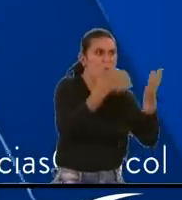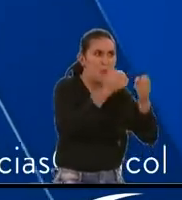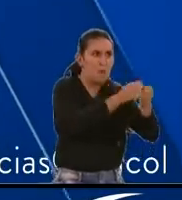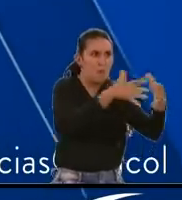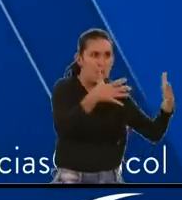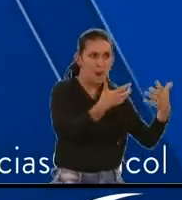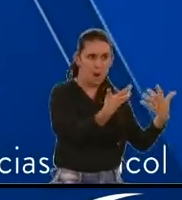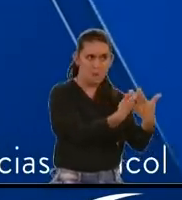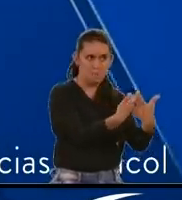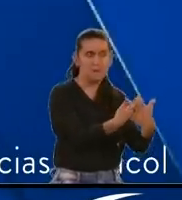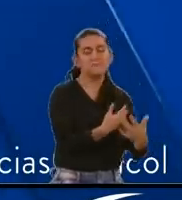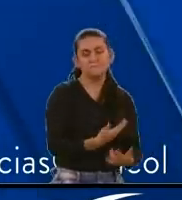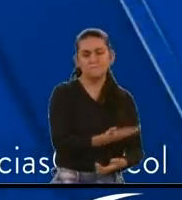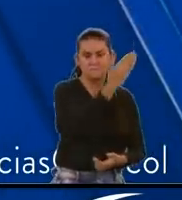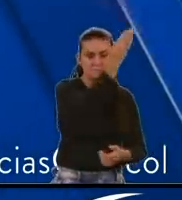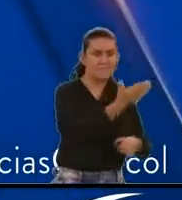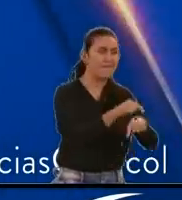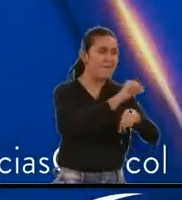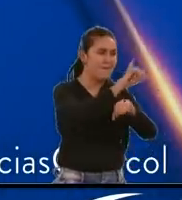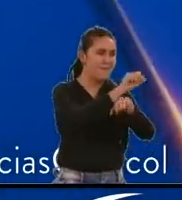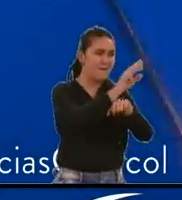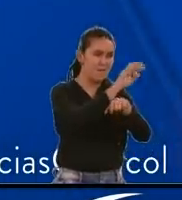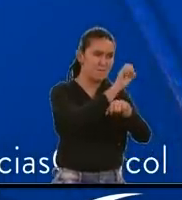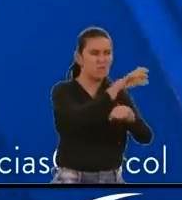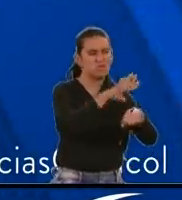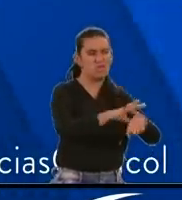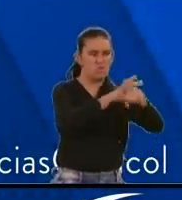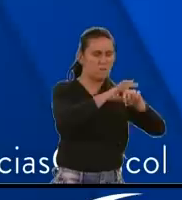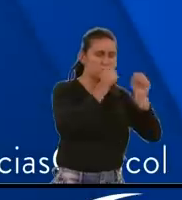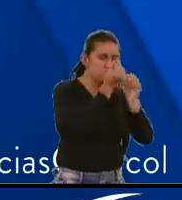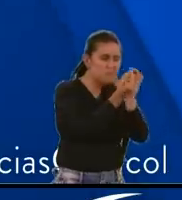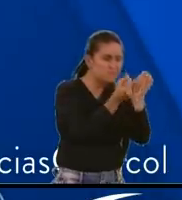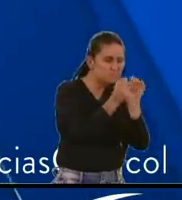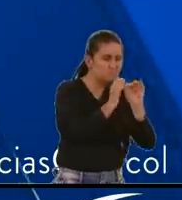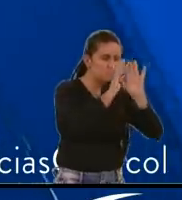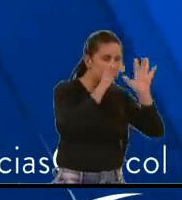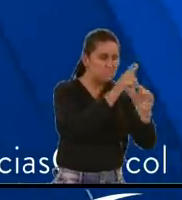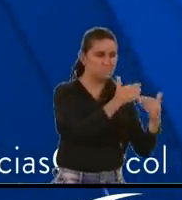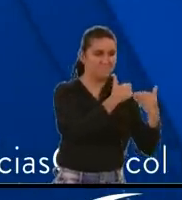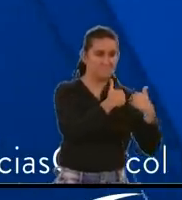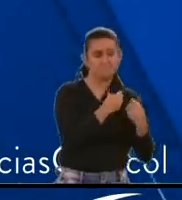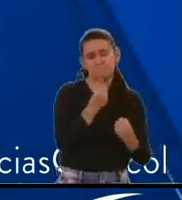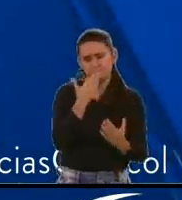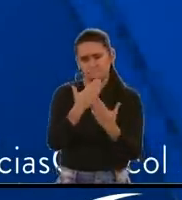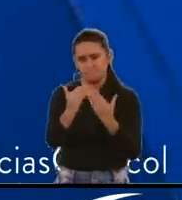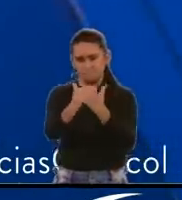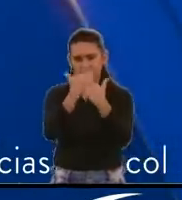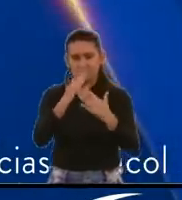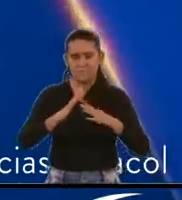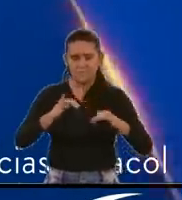cifra. Es el epidemiólogo, el doctor Jaime Ordóñez. Gracias por su tiempo. A usted muchas gracias por la invitación. Una feliz tarde y cuídense mucho.